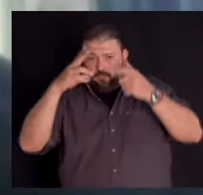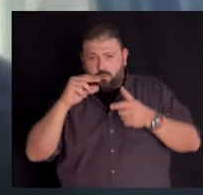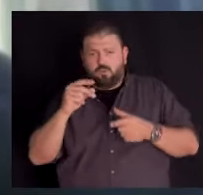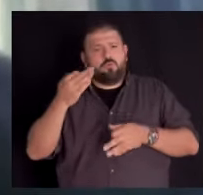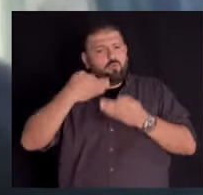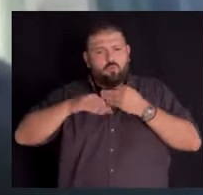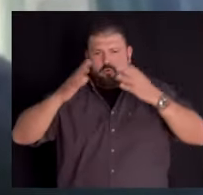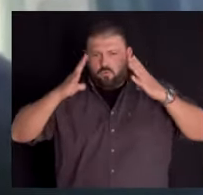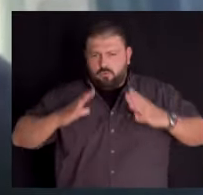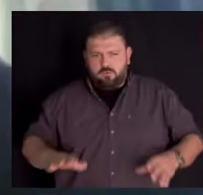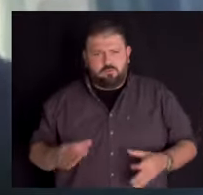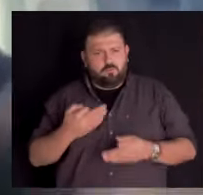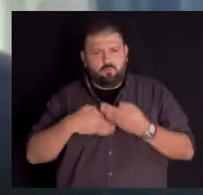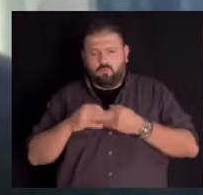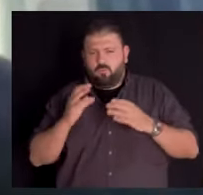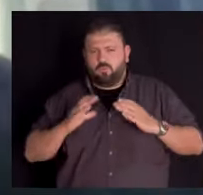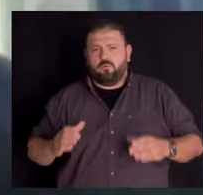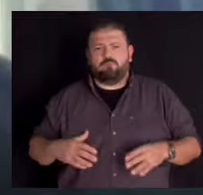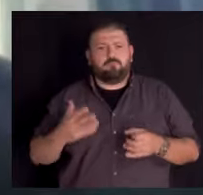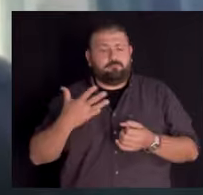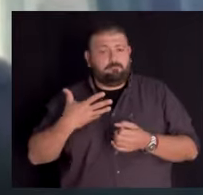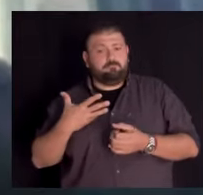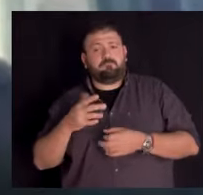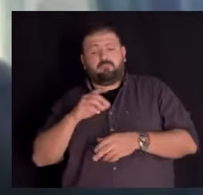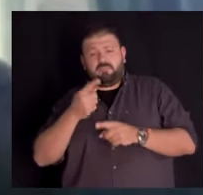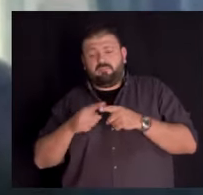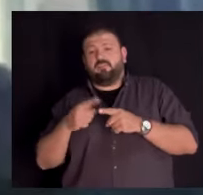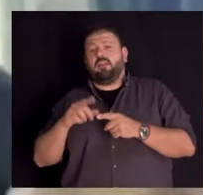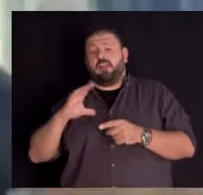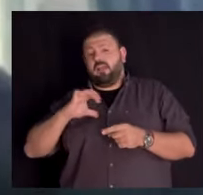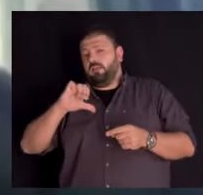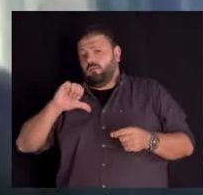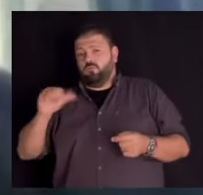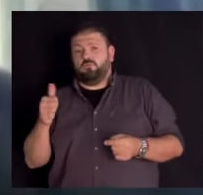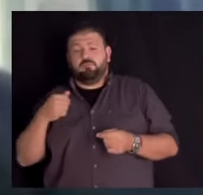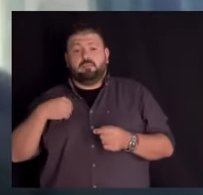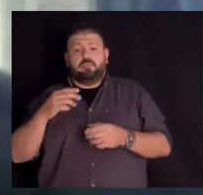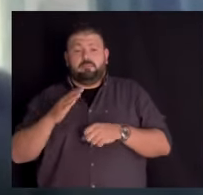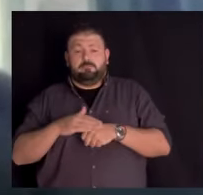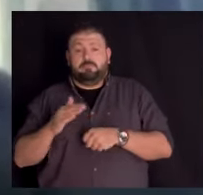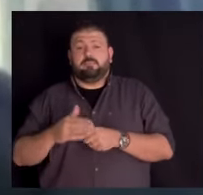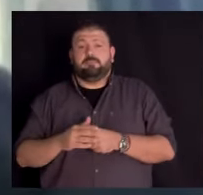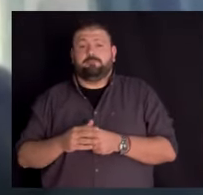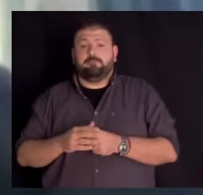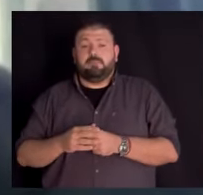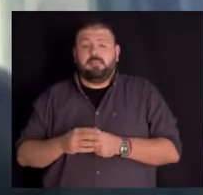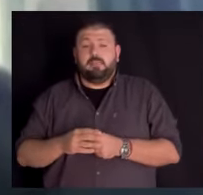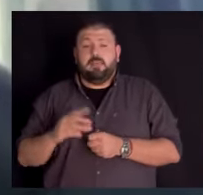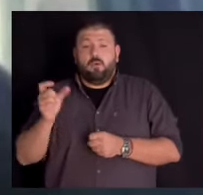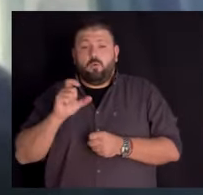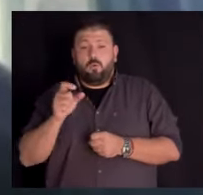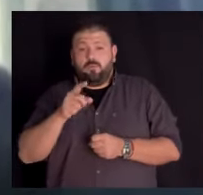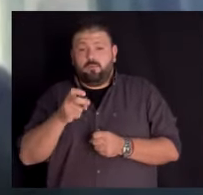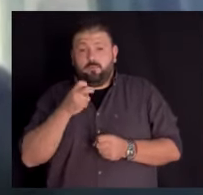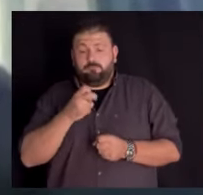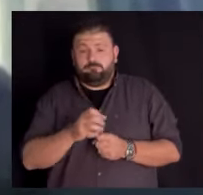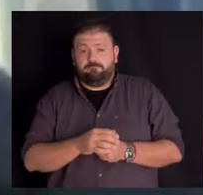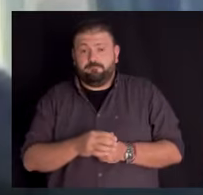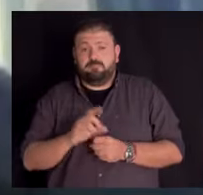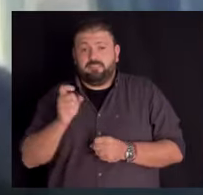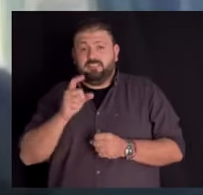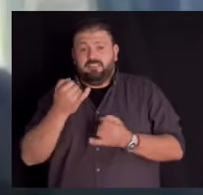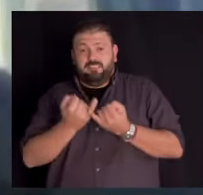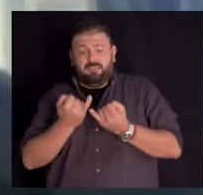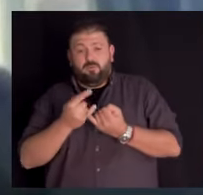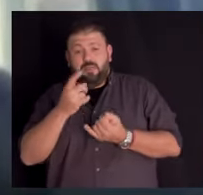son precisamente más abundantes que las neuronas y que de ahí depende la formación de las neuronas. Estas van a actuar como auxiliares